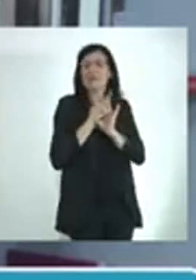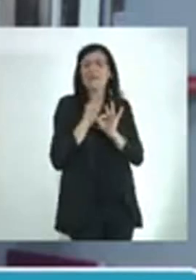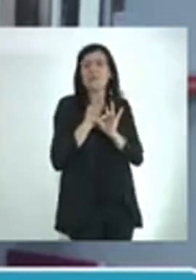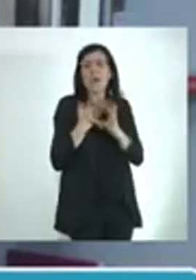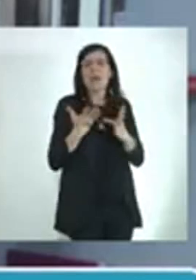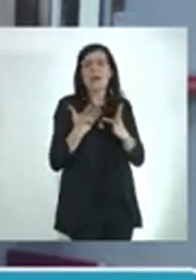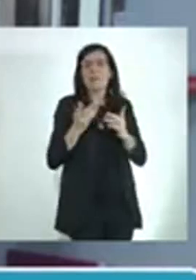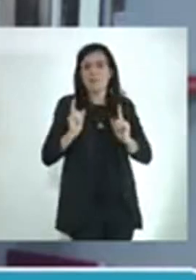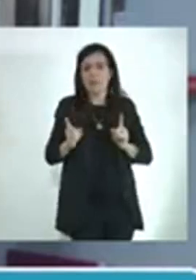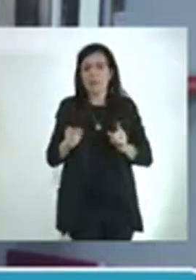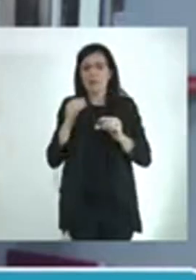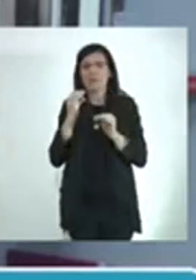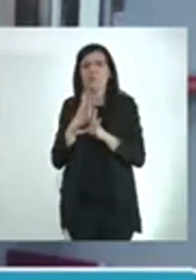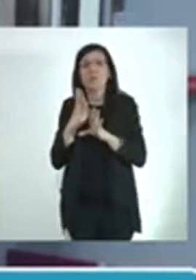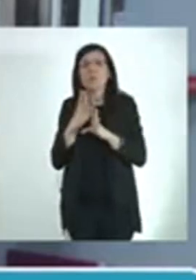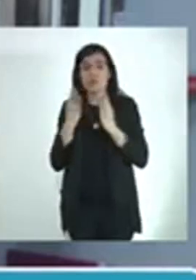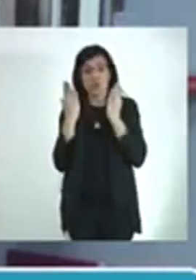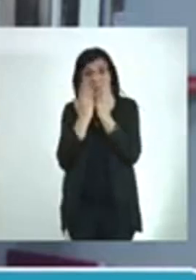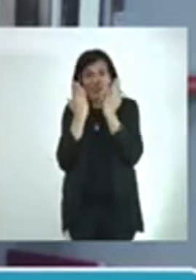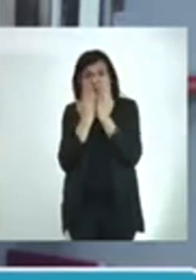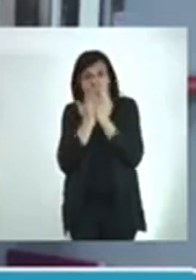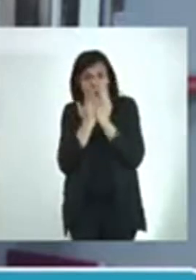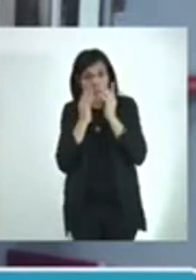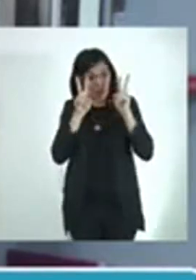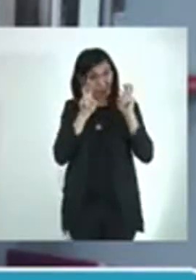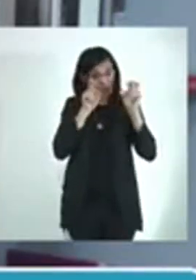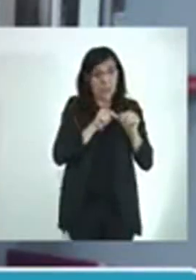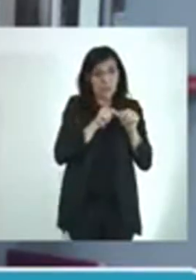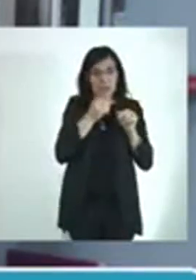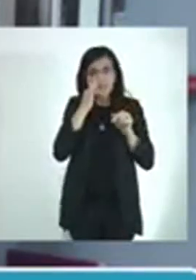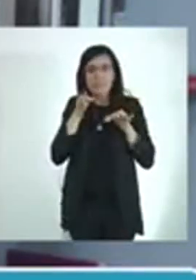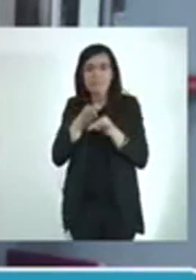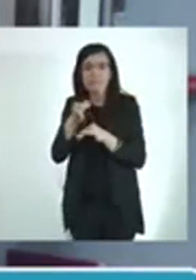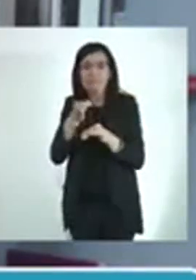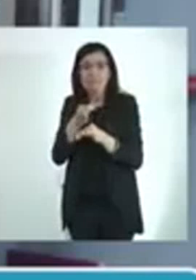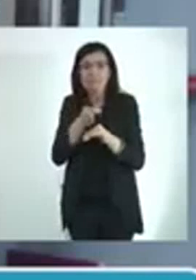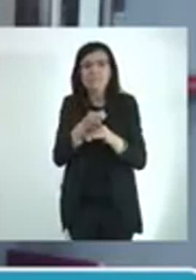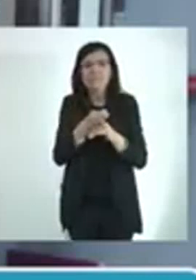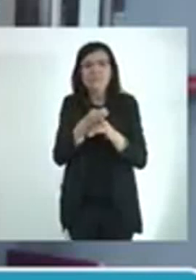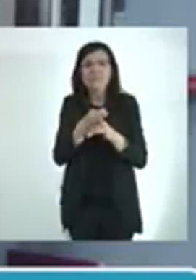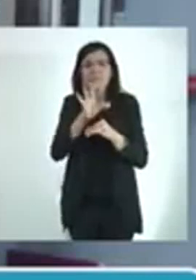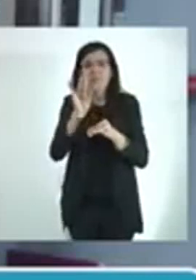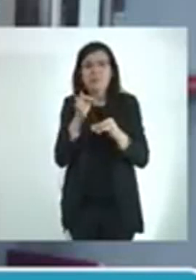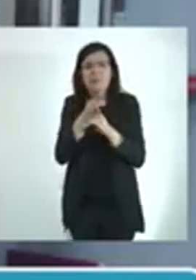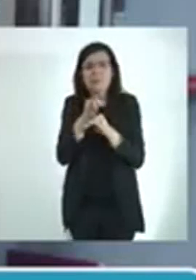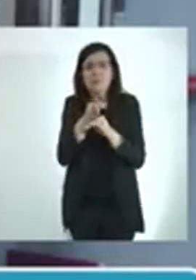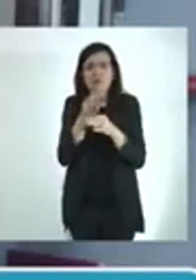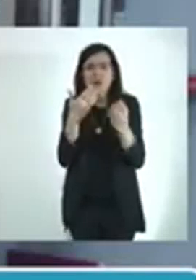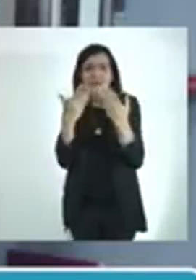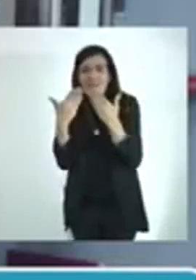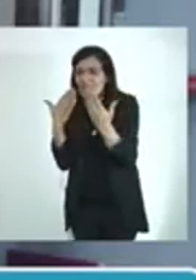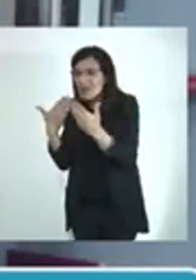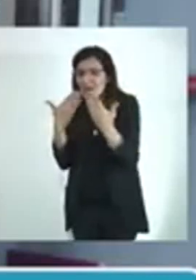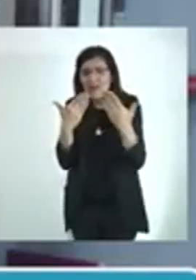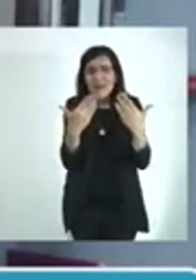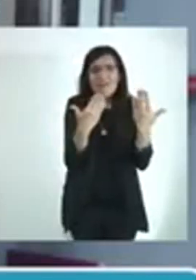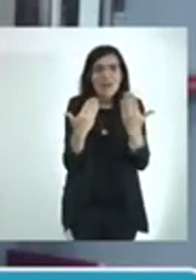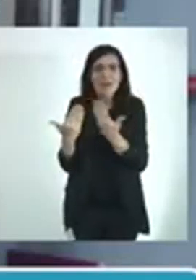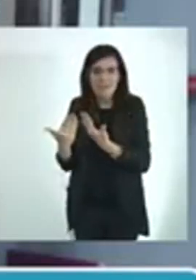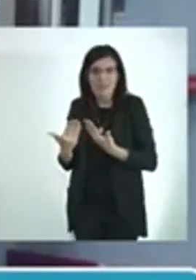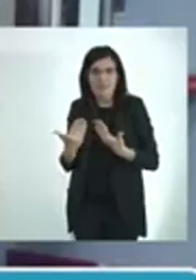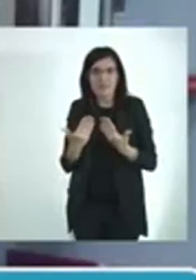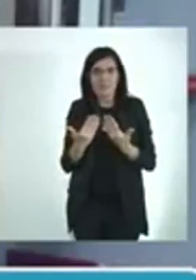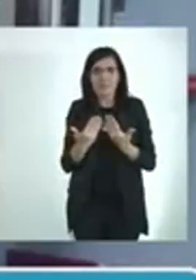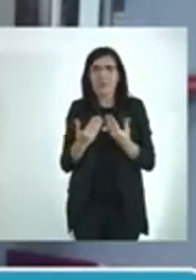puedan formar con ciertos contenidos. Es una oportunidad para dar respuestas a las situaciones que surgen siempre